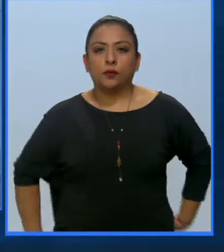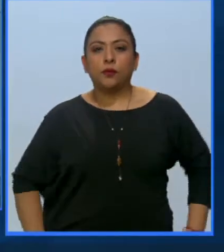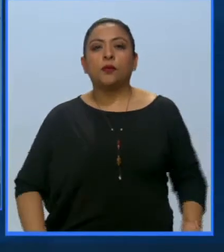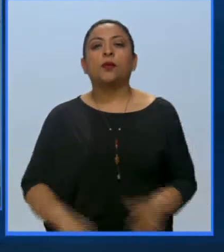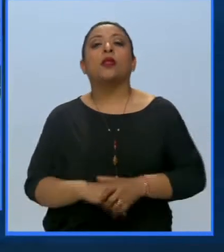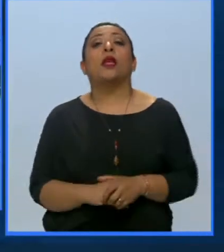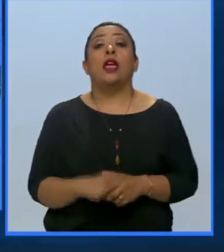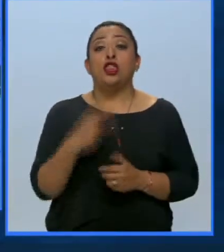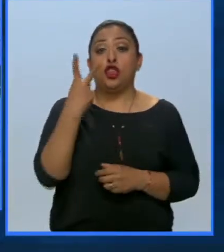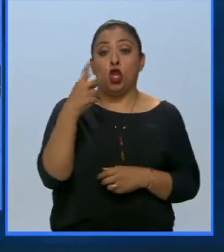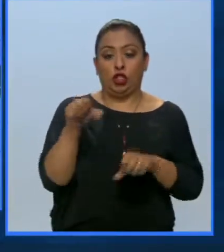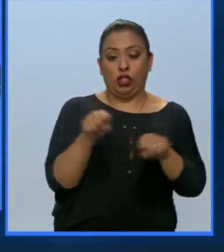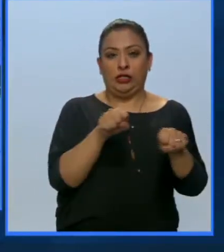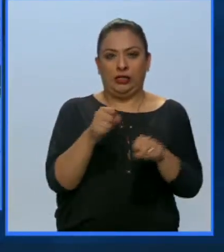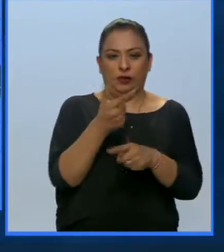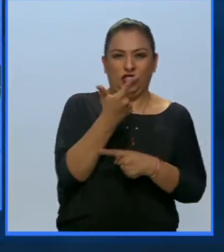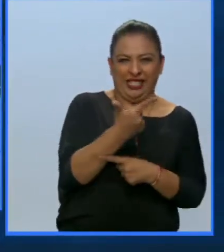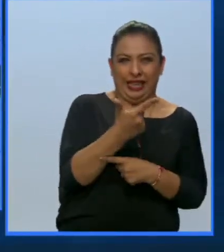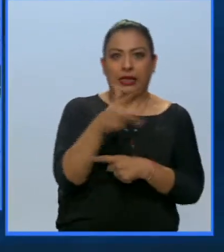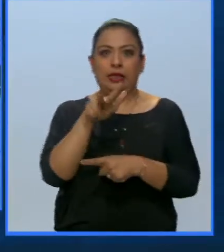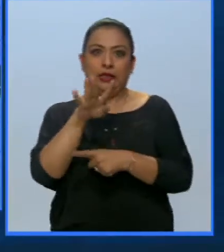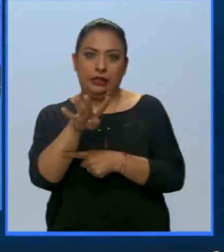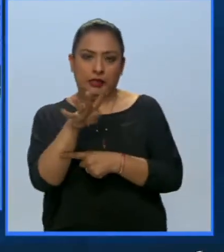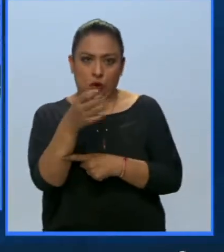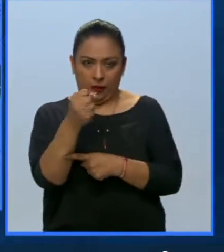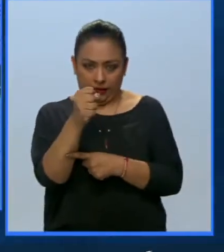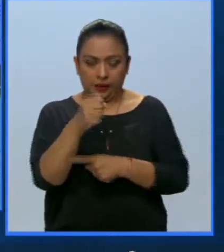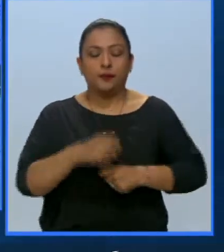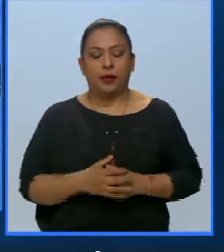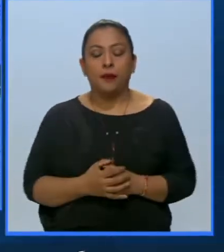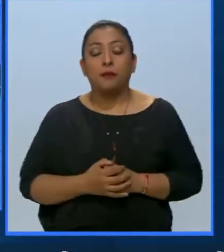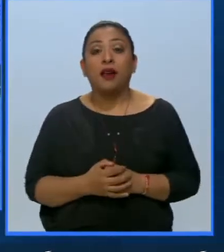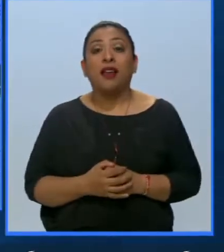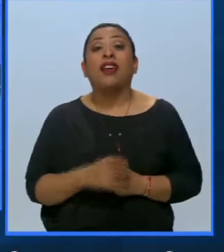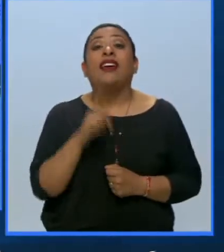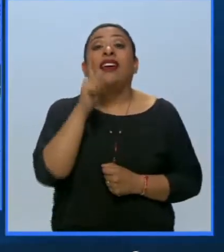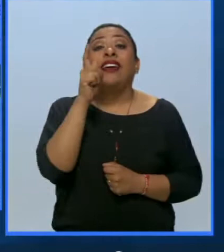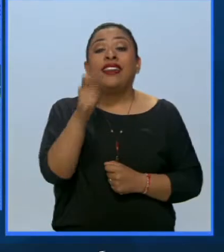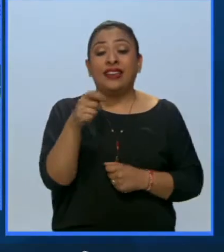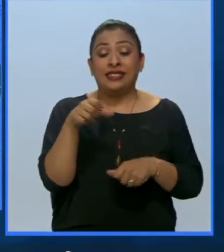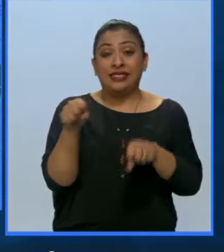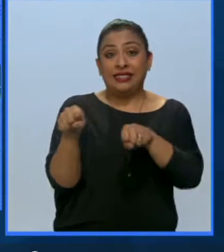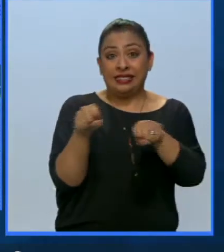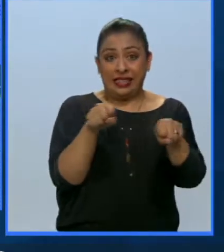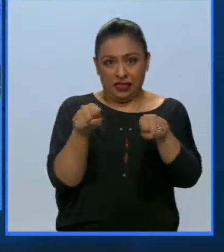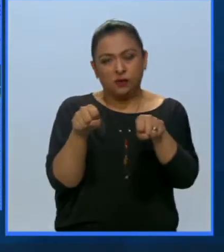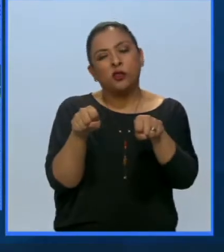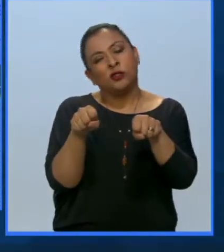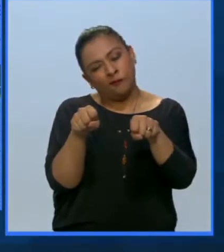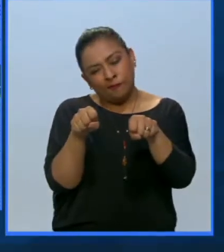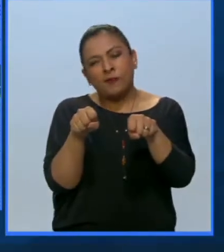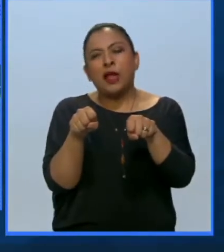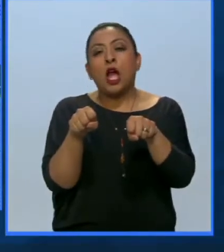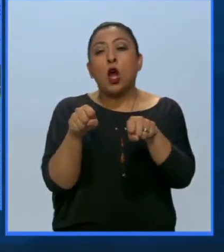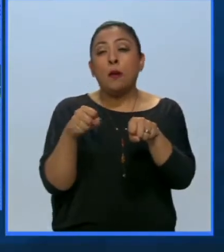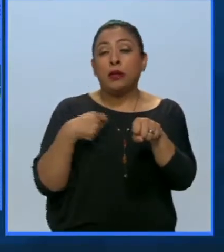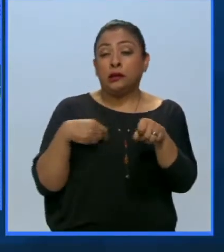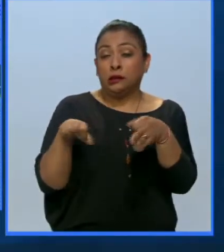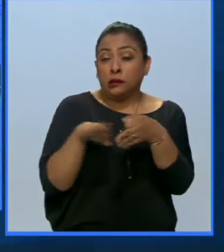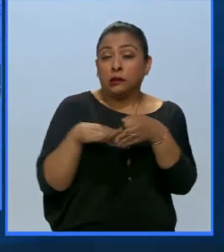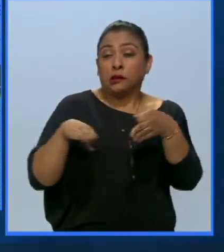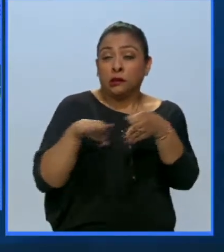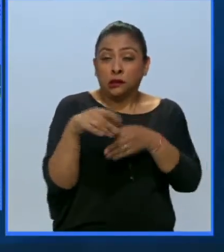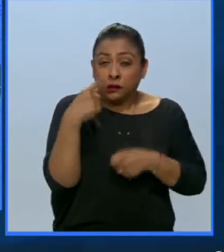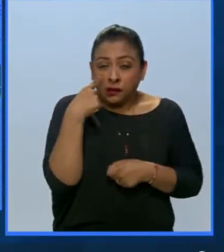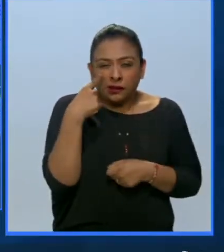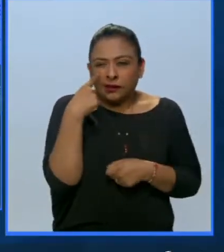Los dos sismos, tanto el del 7 como el del 19 de septiembre, son sismos que, si bien son menos frecuentes que